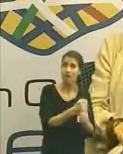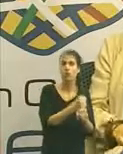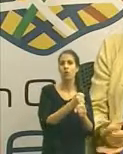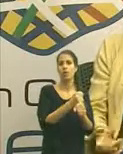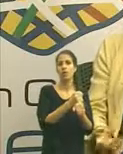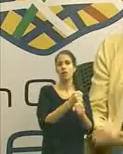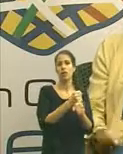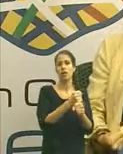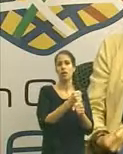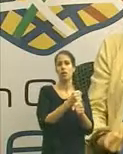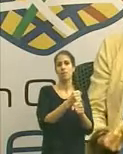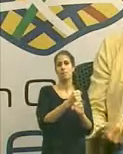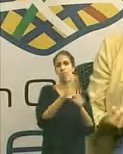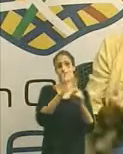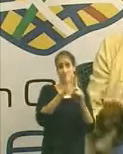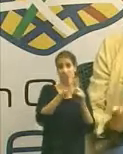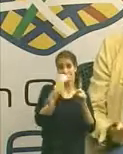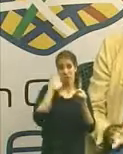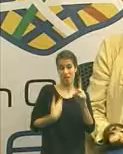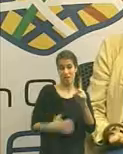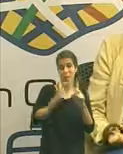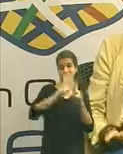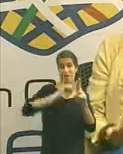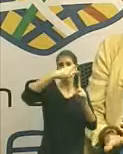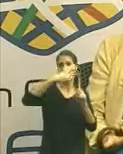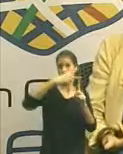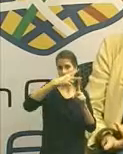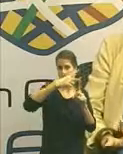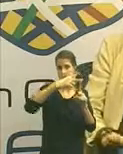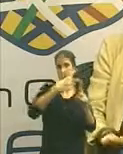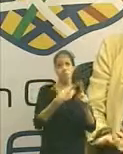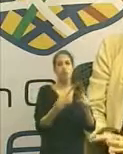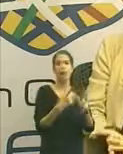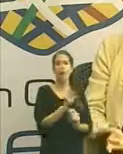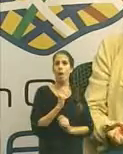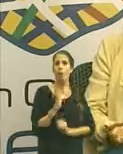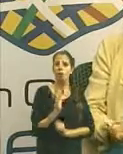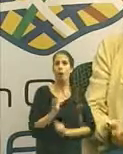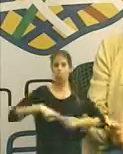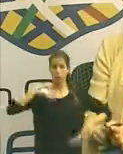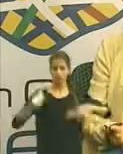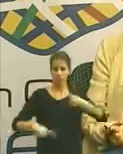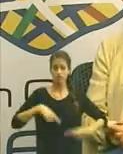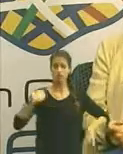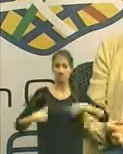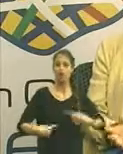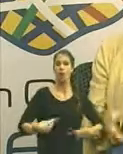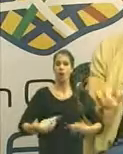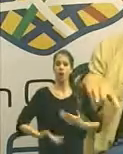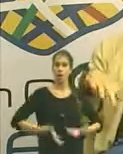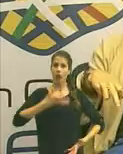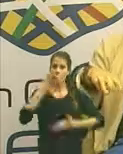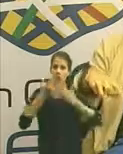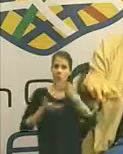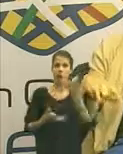humano, por lo que para la relajación de la musculatura es muy beneficioso, para la circulación sanguínea. Y aparte, el caballo al